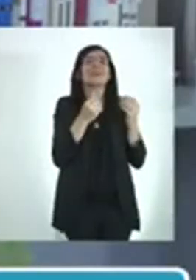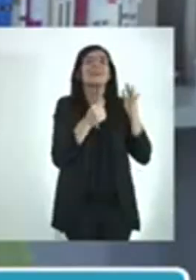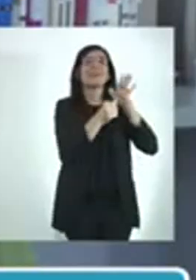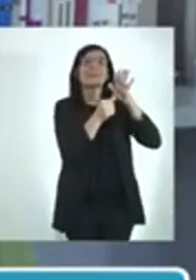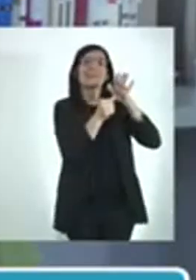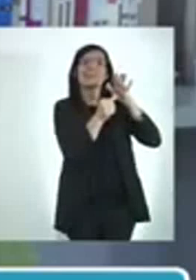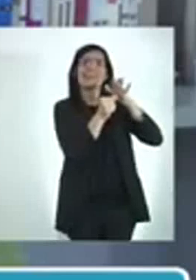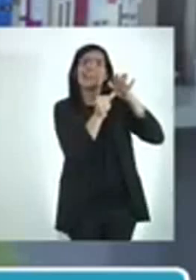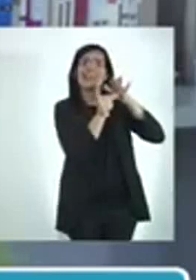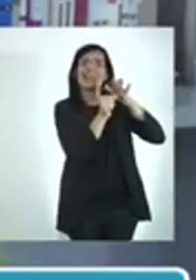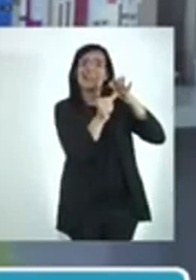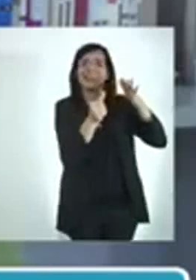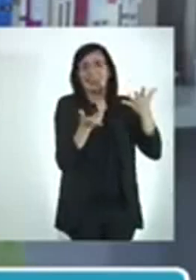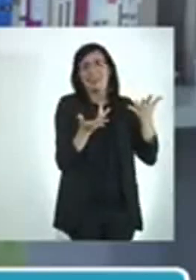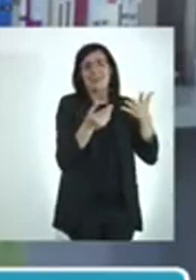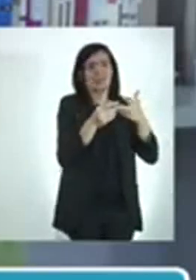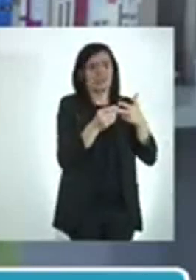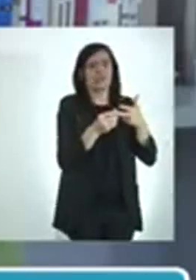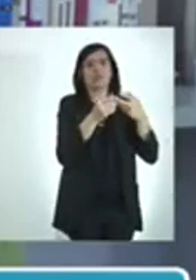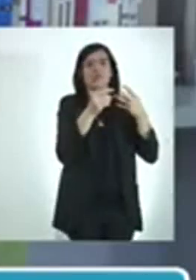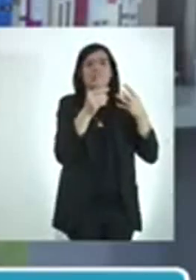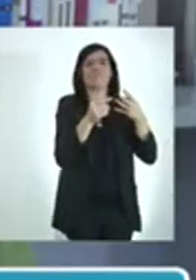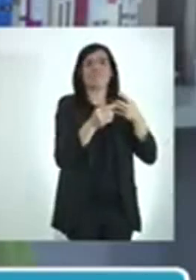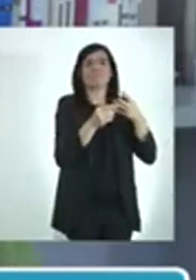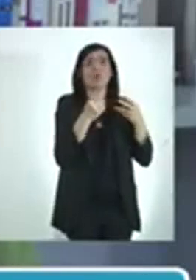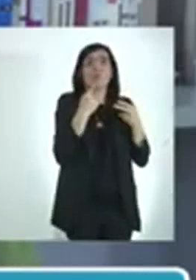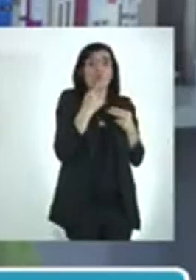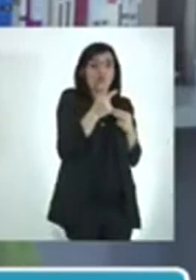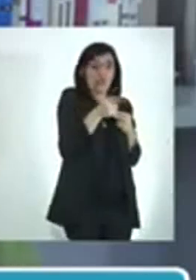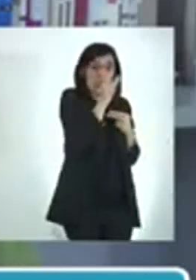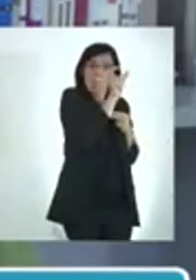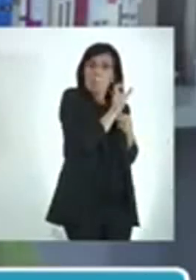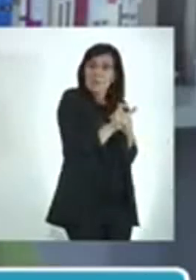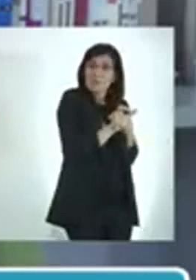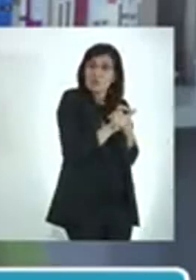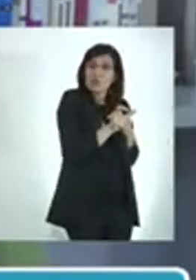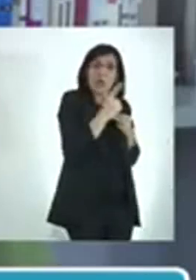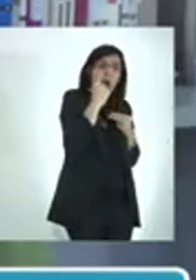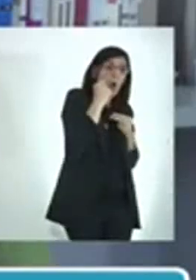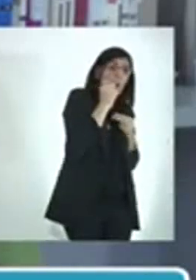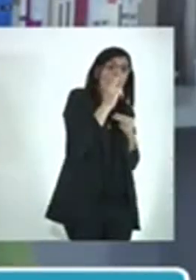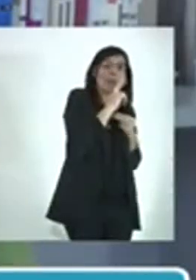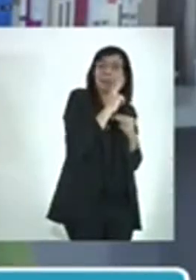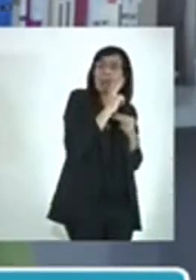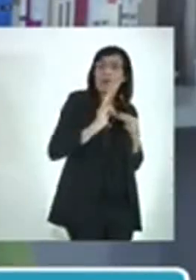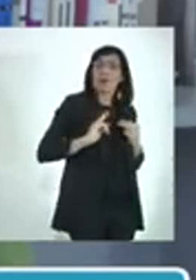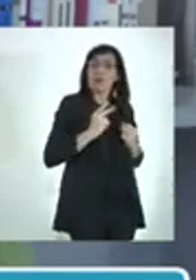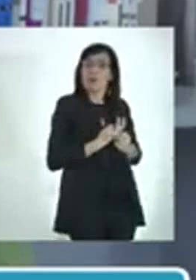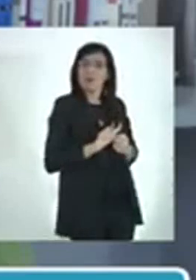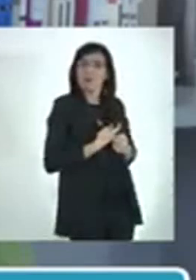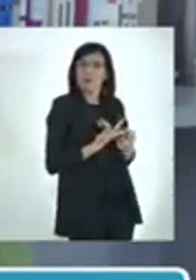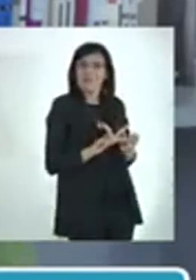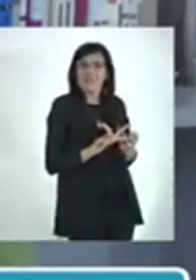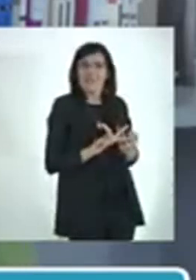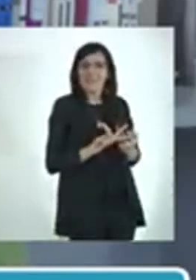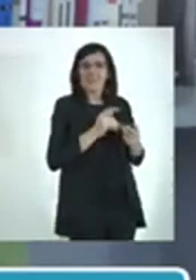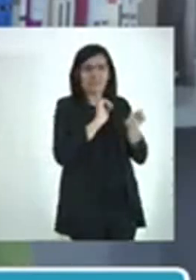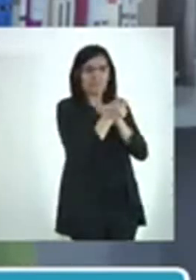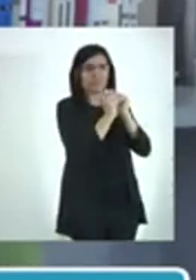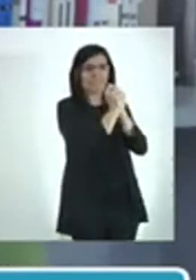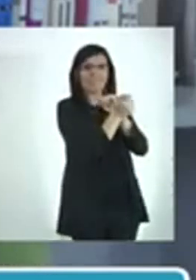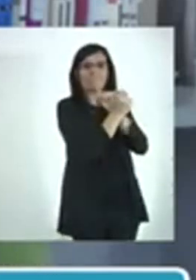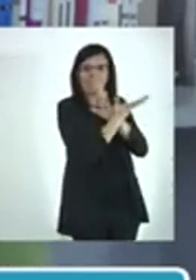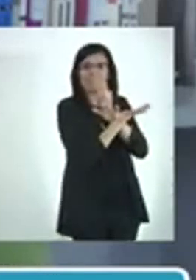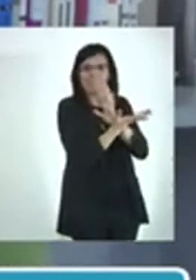identidad de género, cómo hablo o cómo nombro a una persona, uh-huh. como esas inquietudes, porque hay avances que se dieron a nivel jurídico